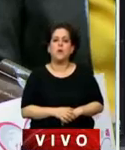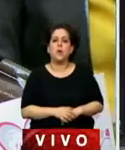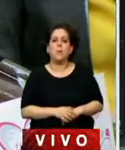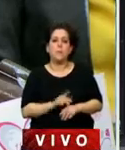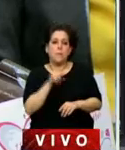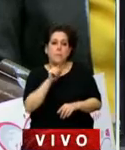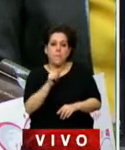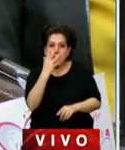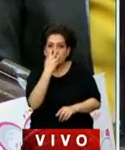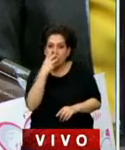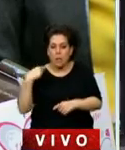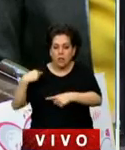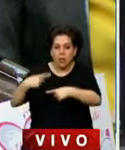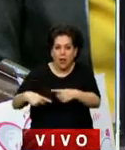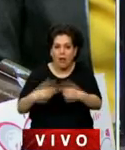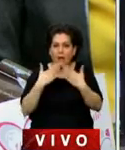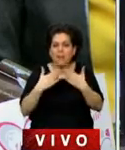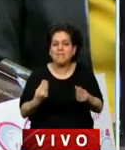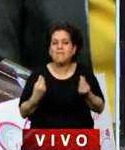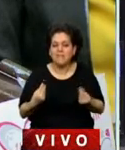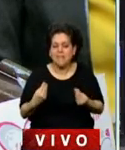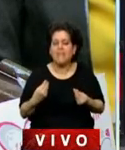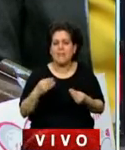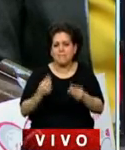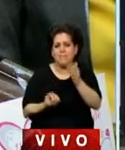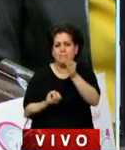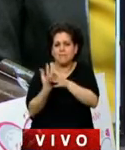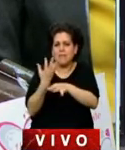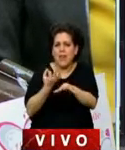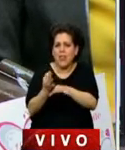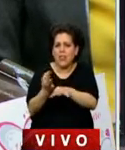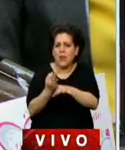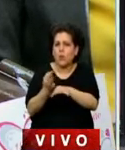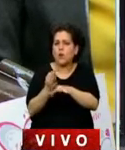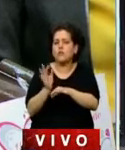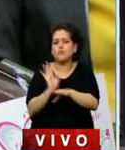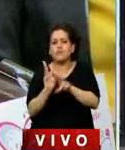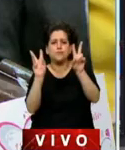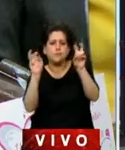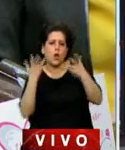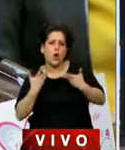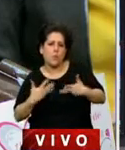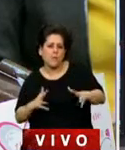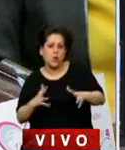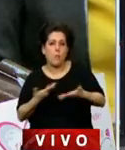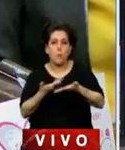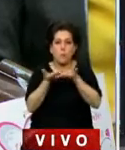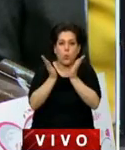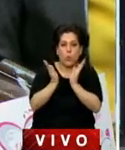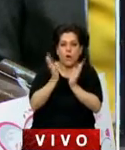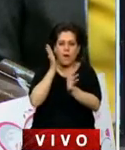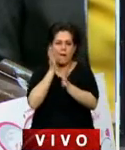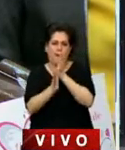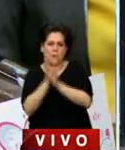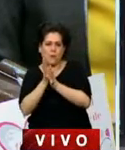servicio eléctrico está privatizado, sí, y no mantiene deuda con CAMMESA, va a haber un reconocimiento que